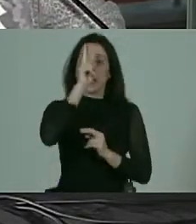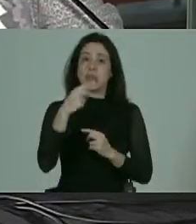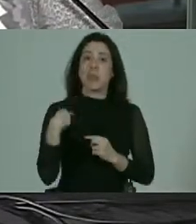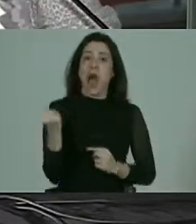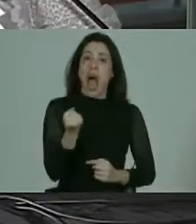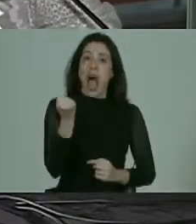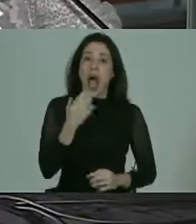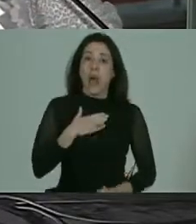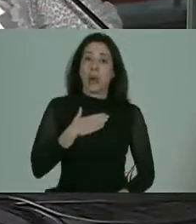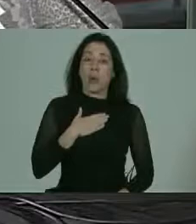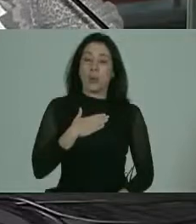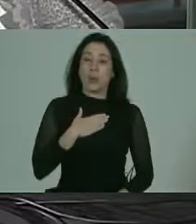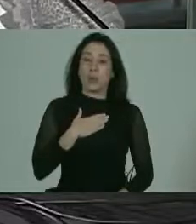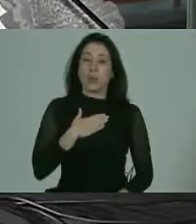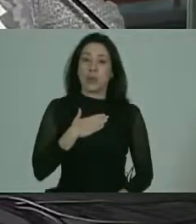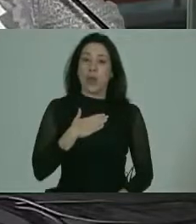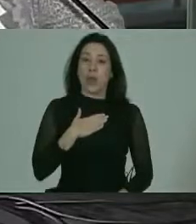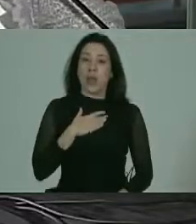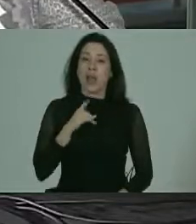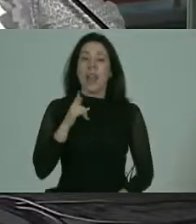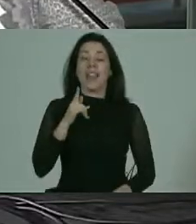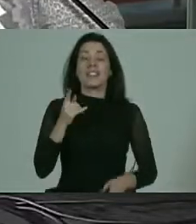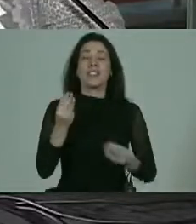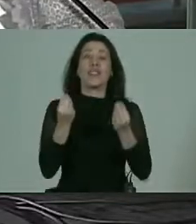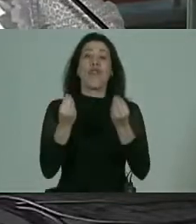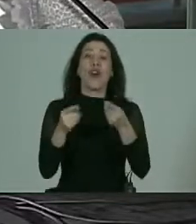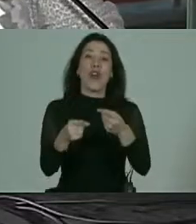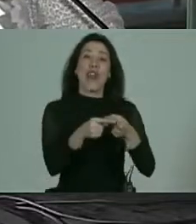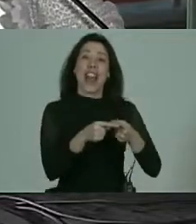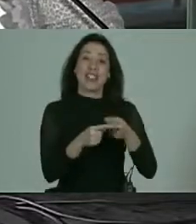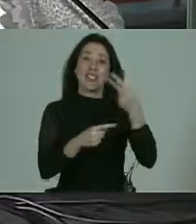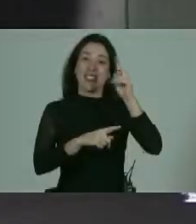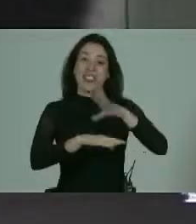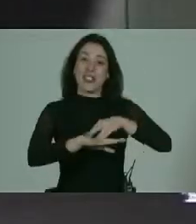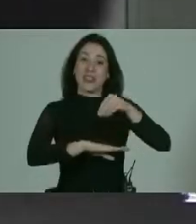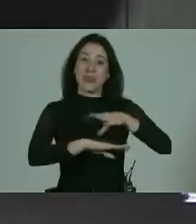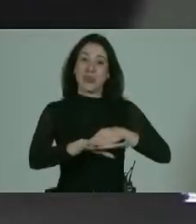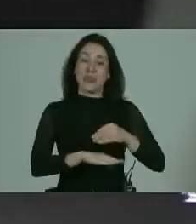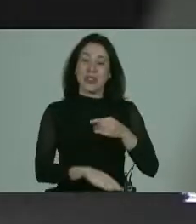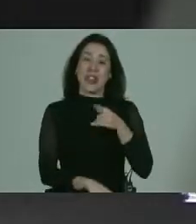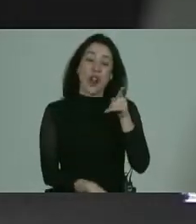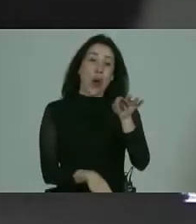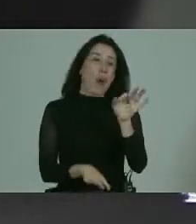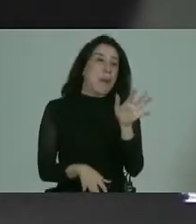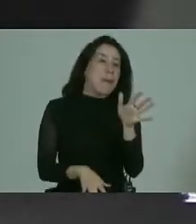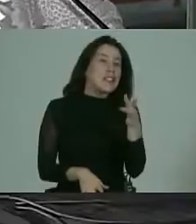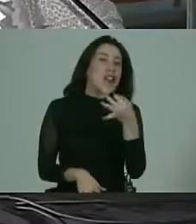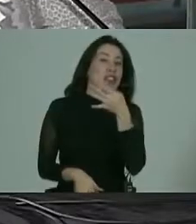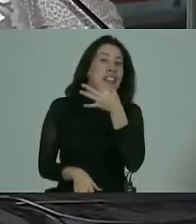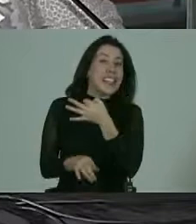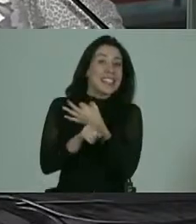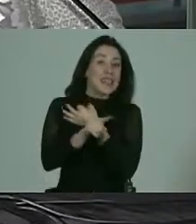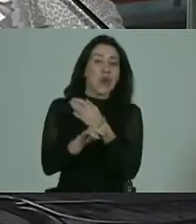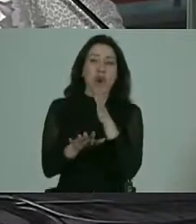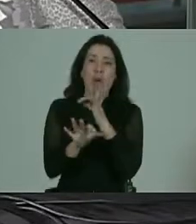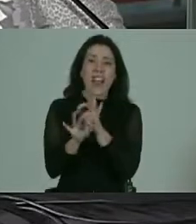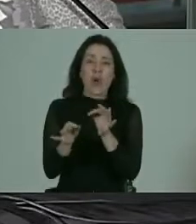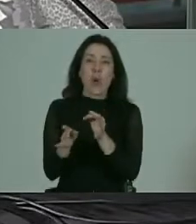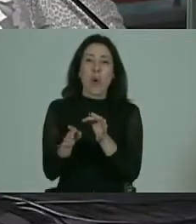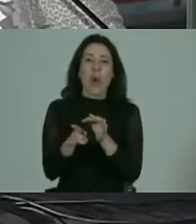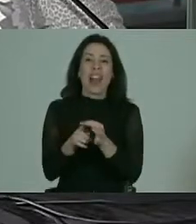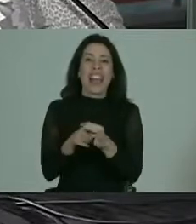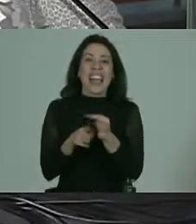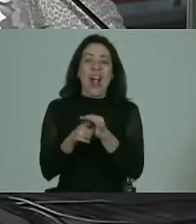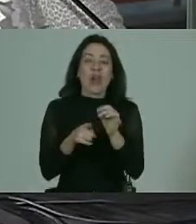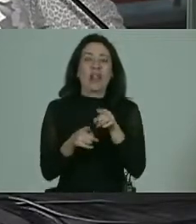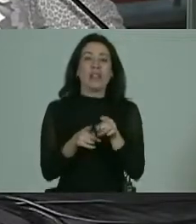autonomía que es la gracia de esa sociedad digamos un poco lo que tú has dicho recientemente no hay guía no hay cómo